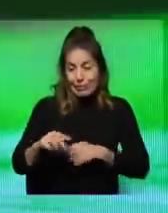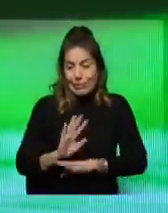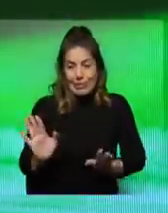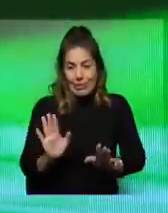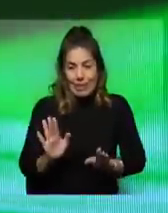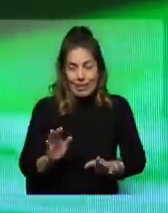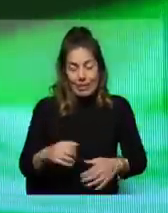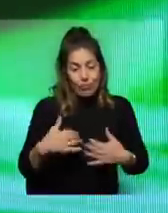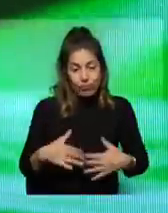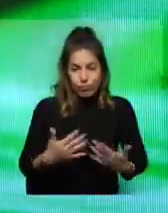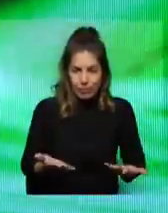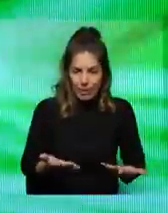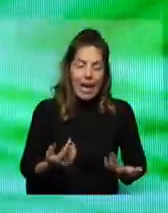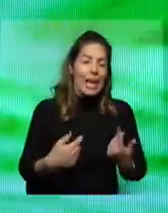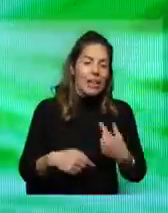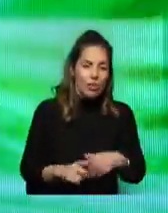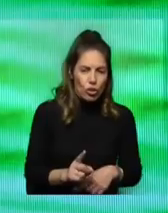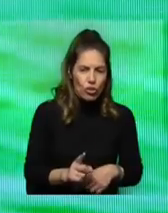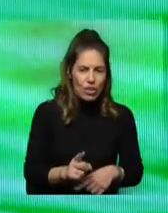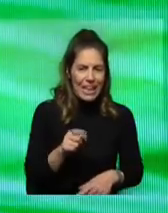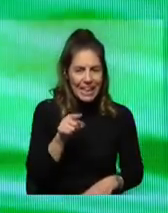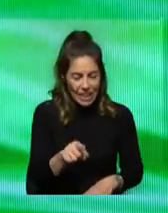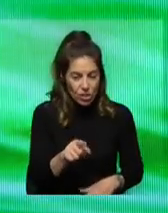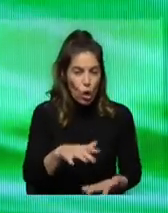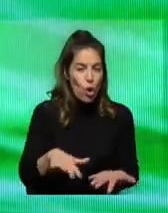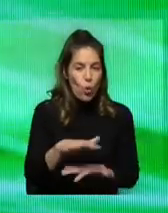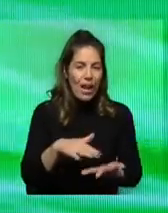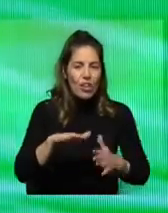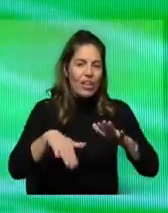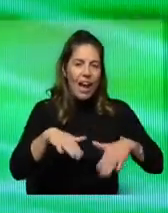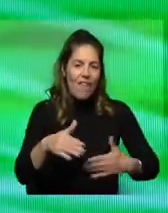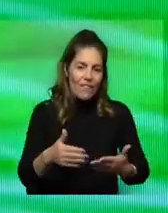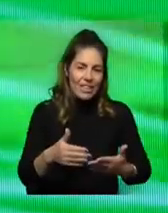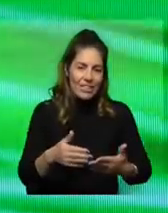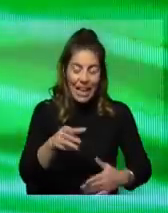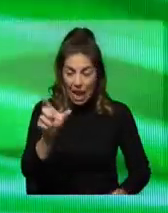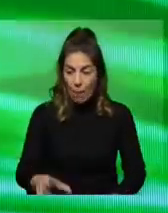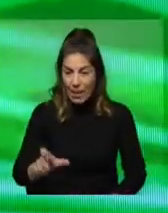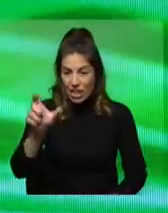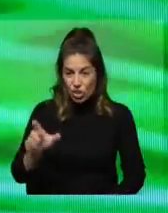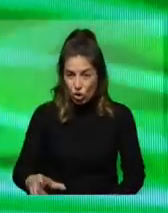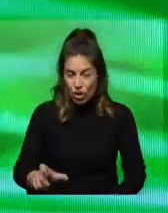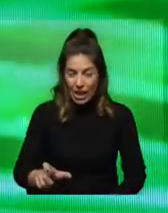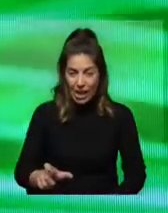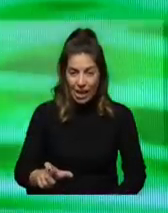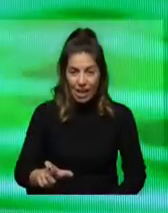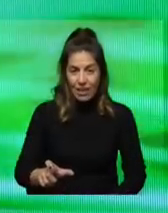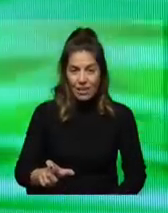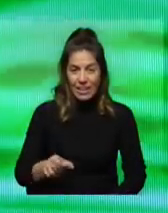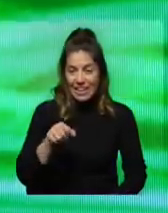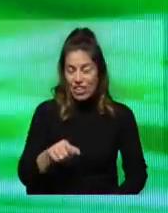carísimo así que bueno en esos puntos donde A veces tenemos de parte de la ciudadanía de de